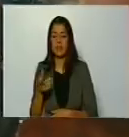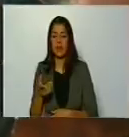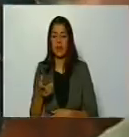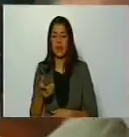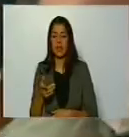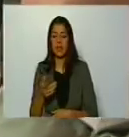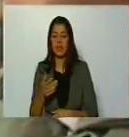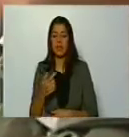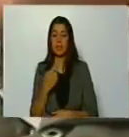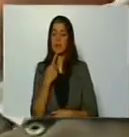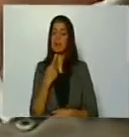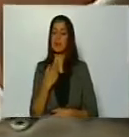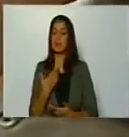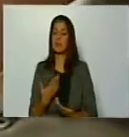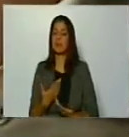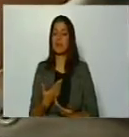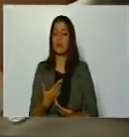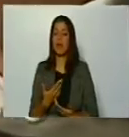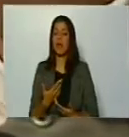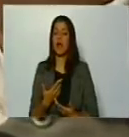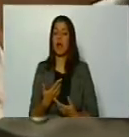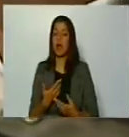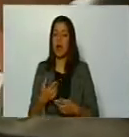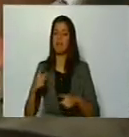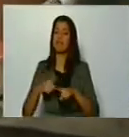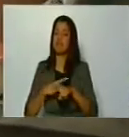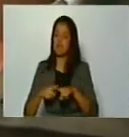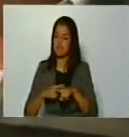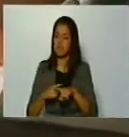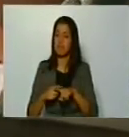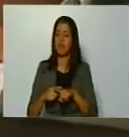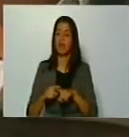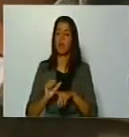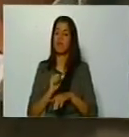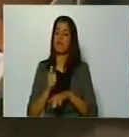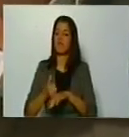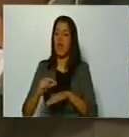pudiera decir, no, yo tengo un primo en Primera Justicia, no me voy a hacer nada?